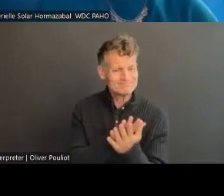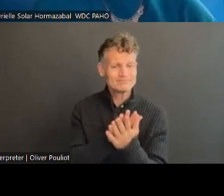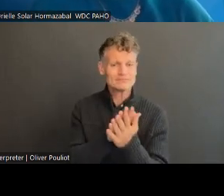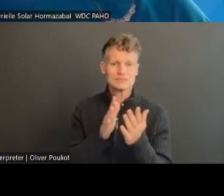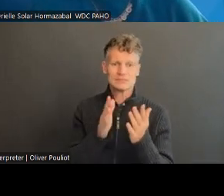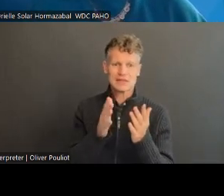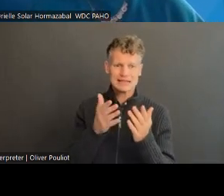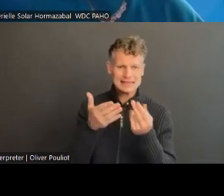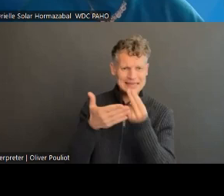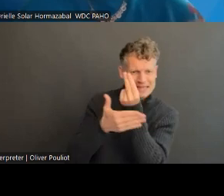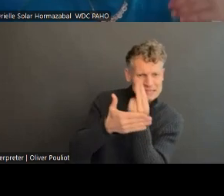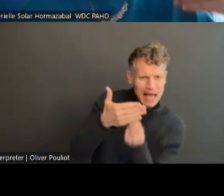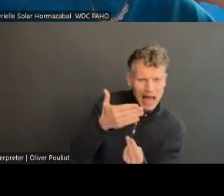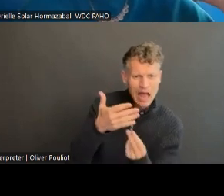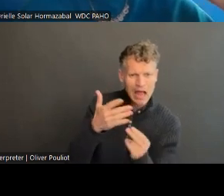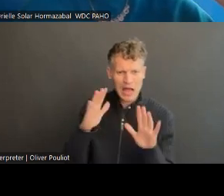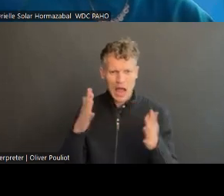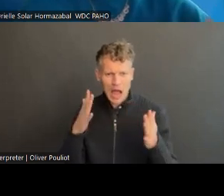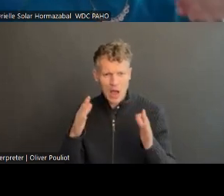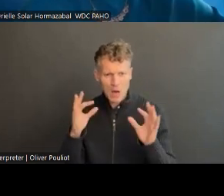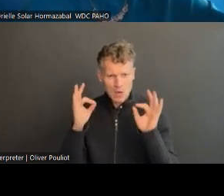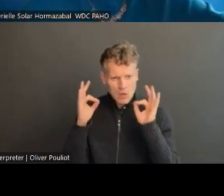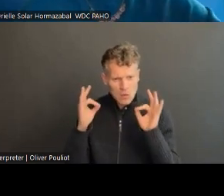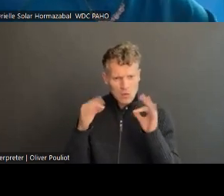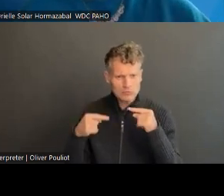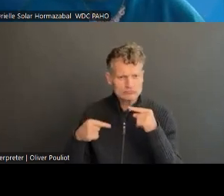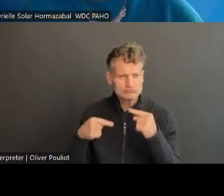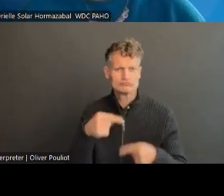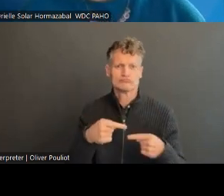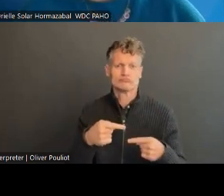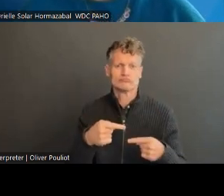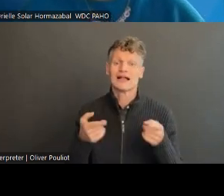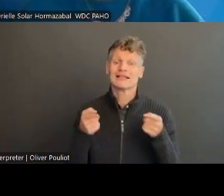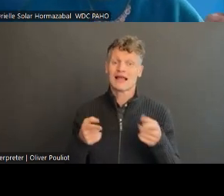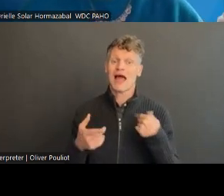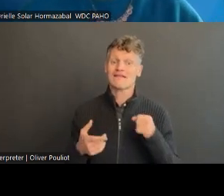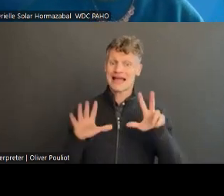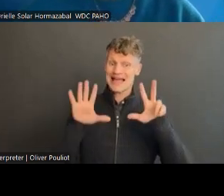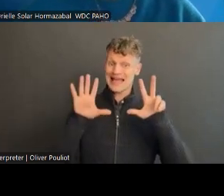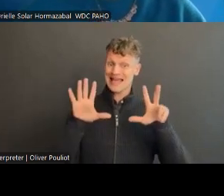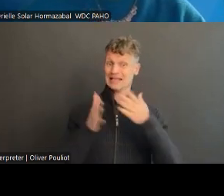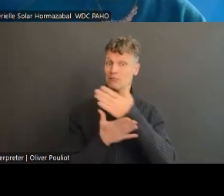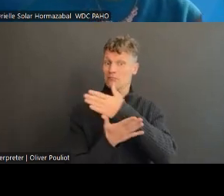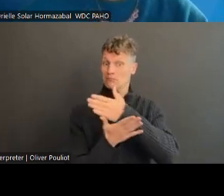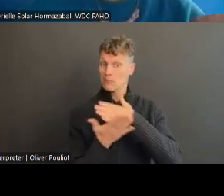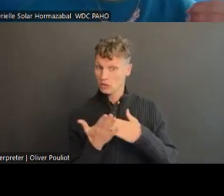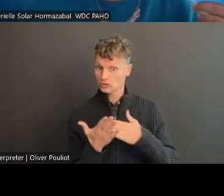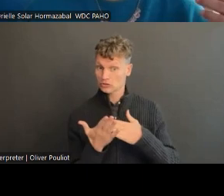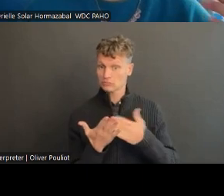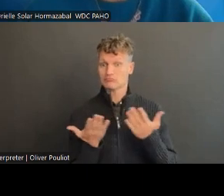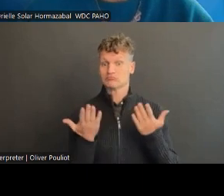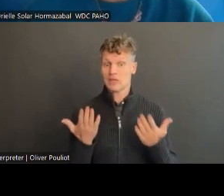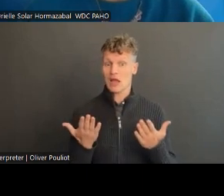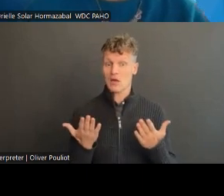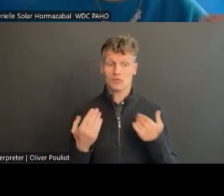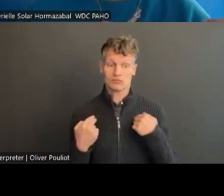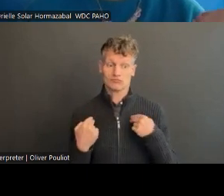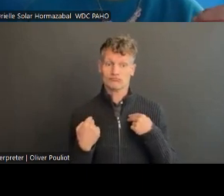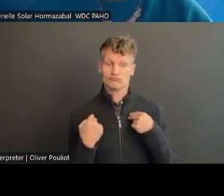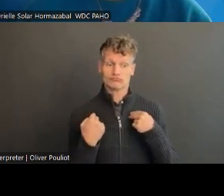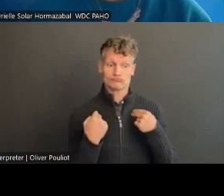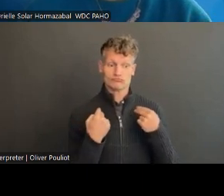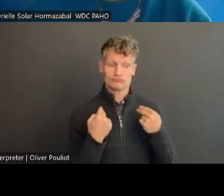8 componentes, ¿cierto? Un componente asociado a la equidad, nosotros nos planteamos, ¿cierto? Que el enfoque de equidad es cómo se operacionalizan los